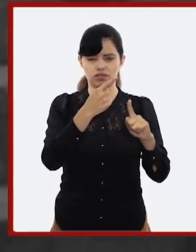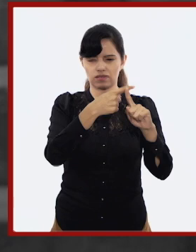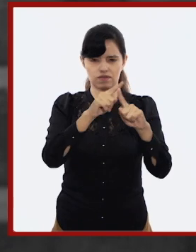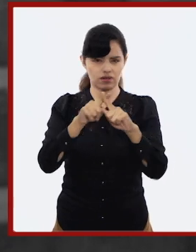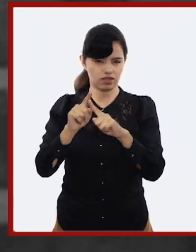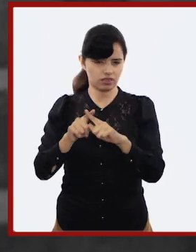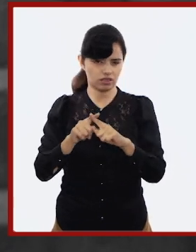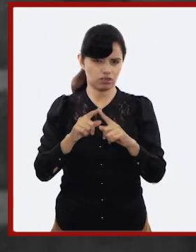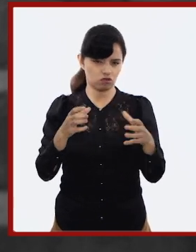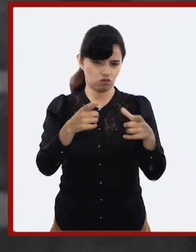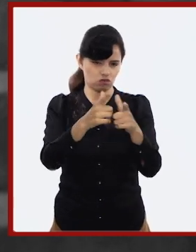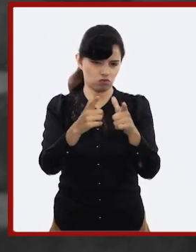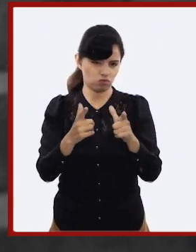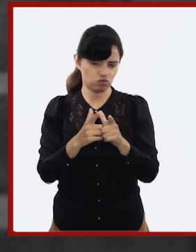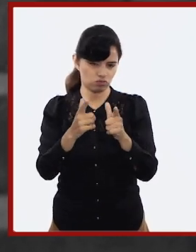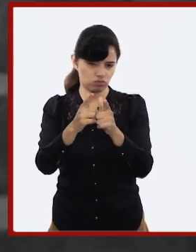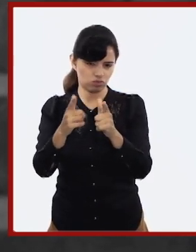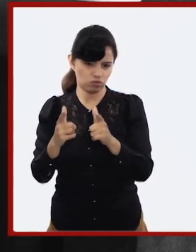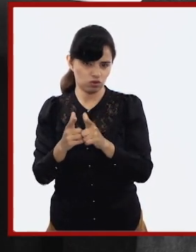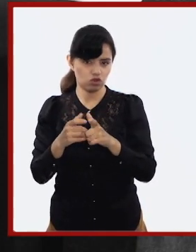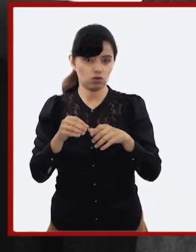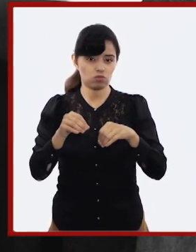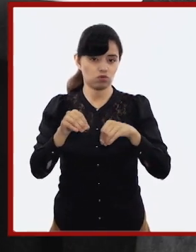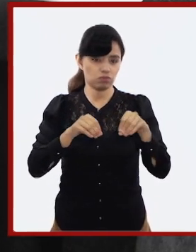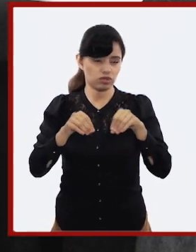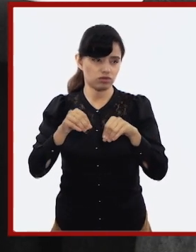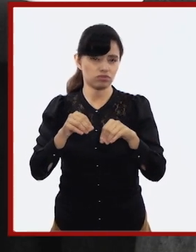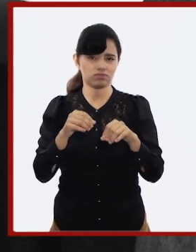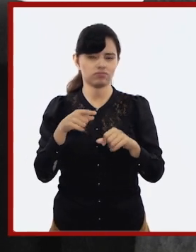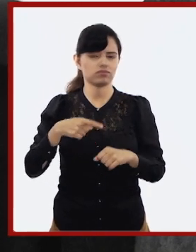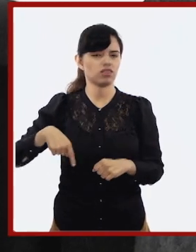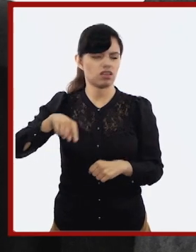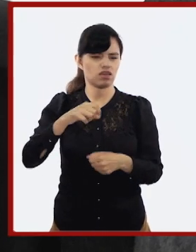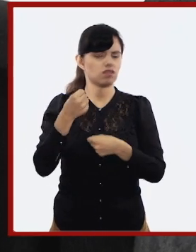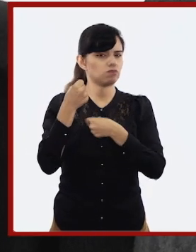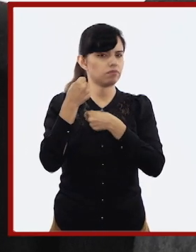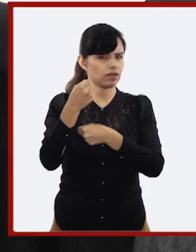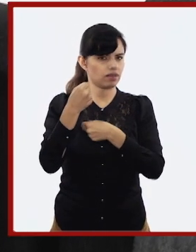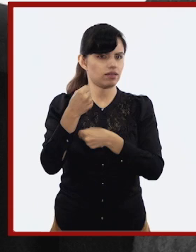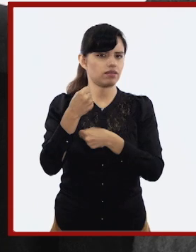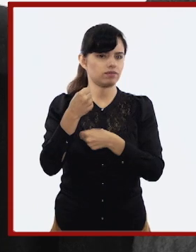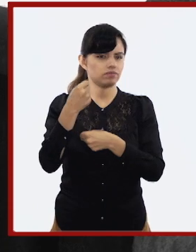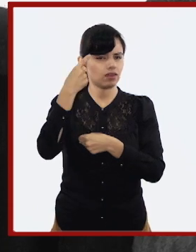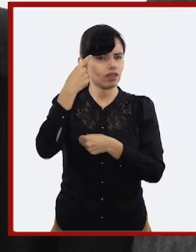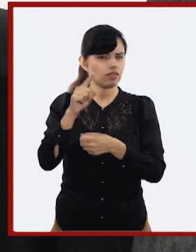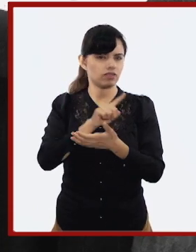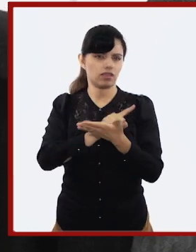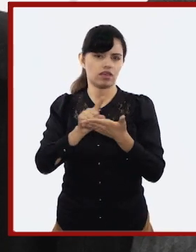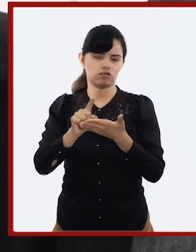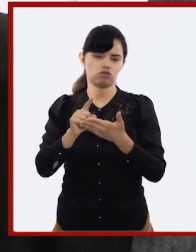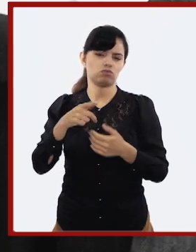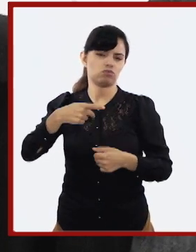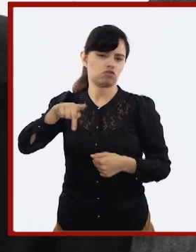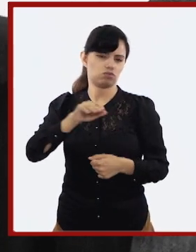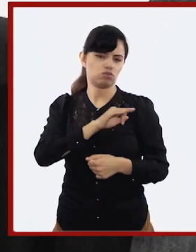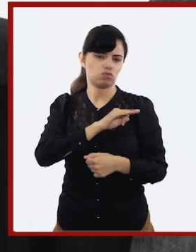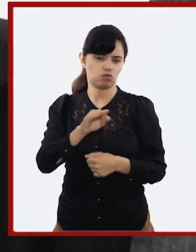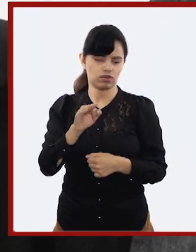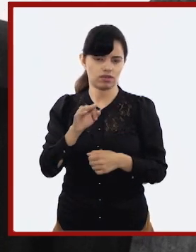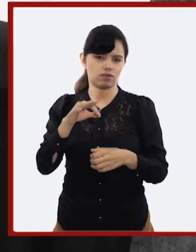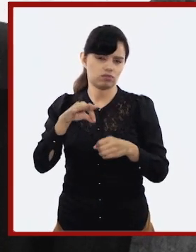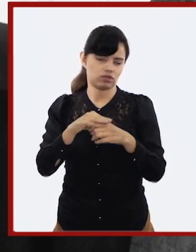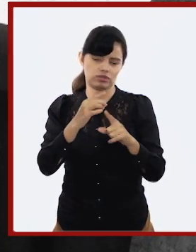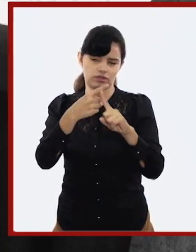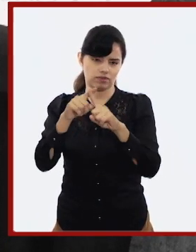y después en el movimiento sufragista. La lucha de las mujeres por el sufragio prosiguió durante la segunda y